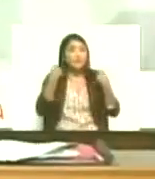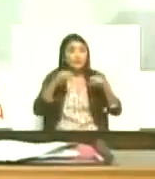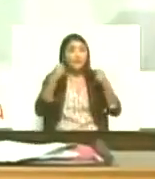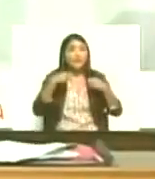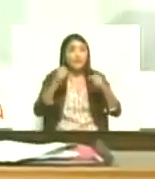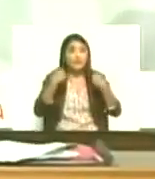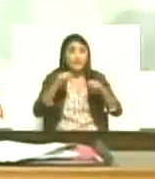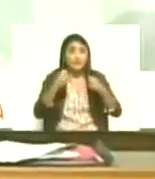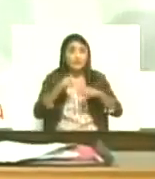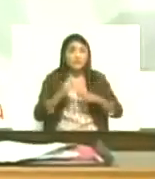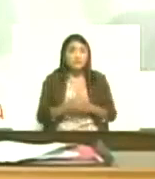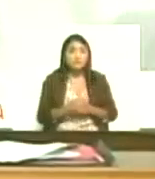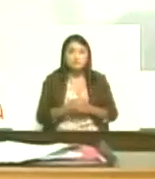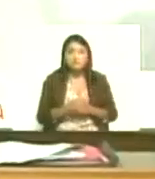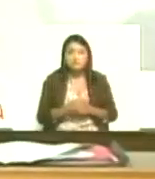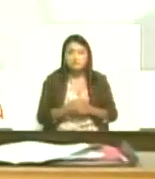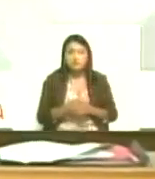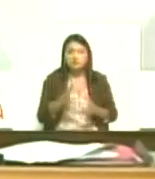de ignorancia supina,